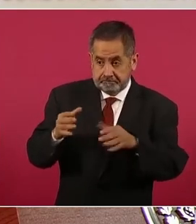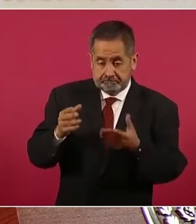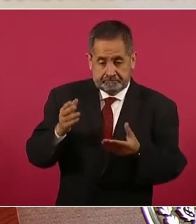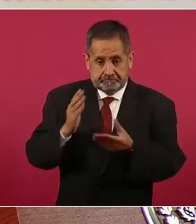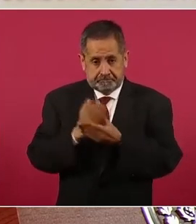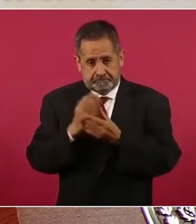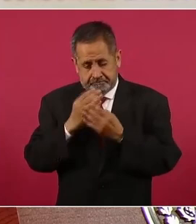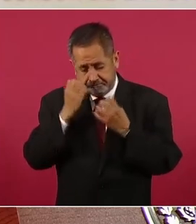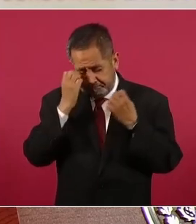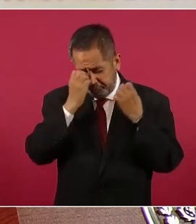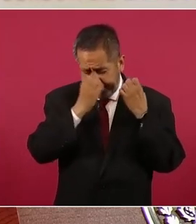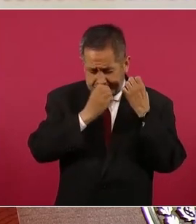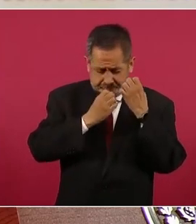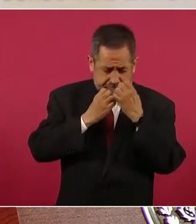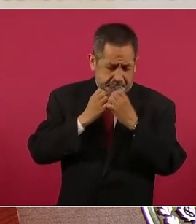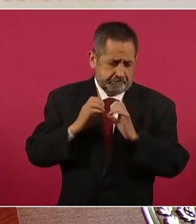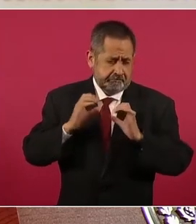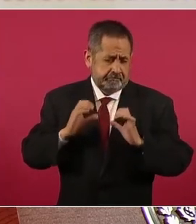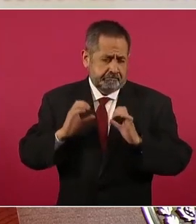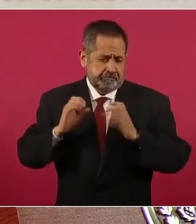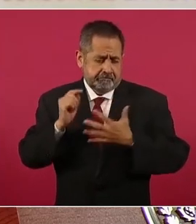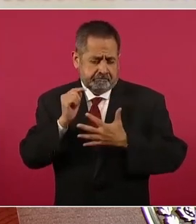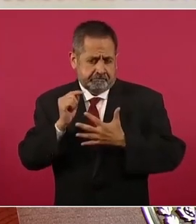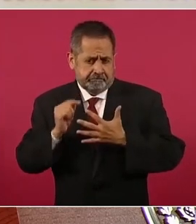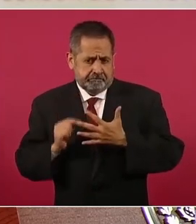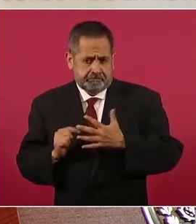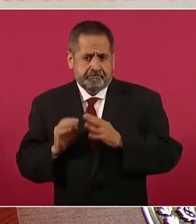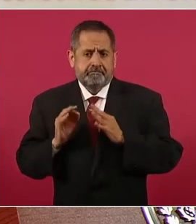informaciones analizadas y